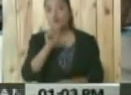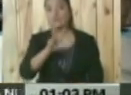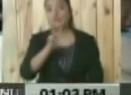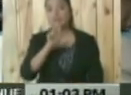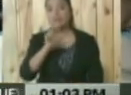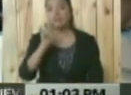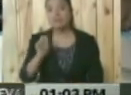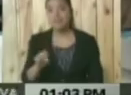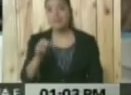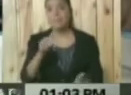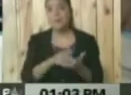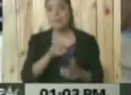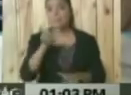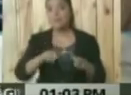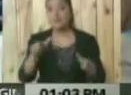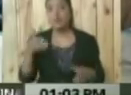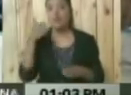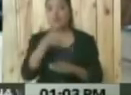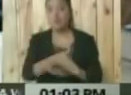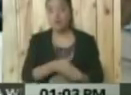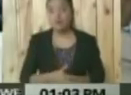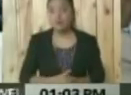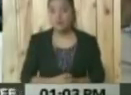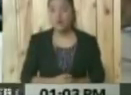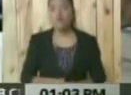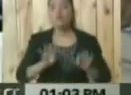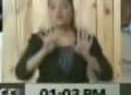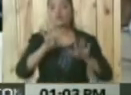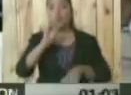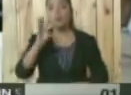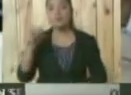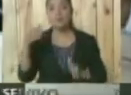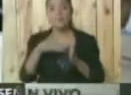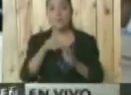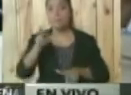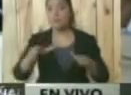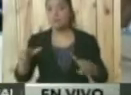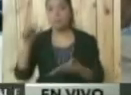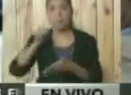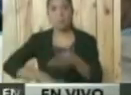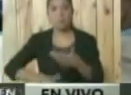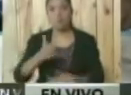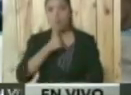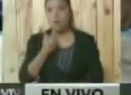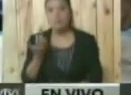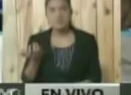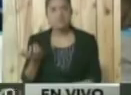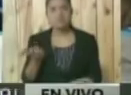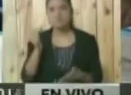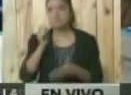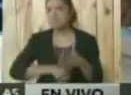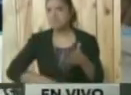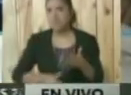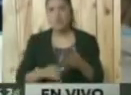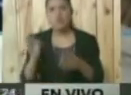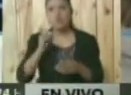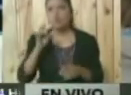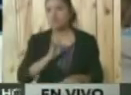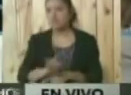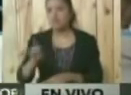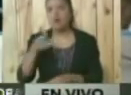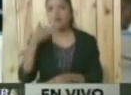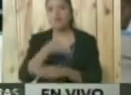personas acudieron. Es decir, más de 900.000 personas no existieron, no aparecieron, no se presentaron